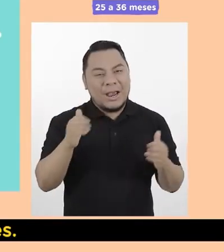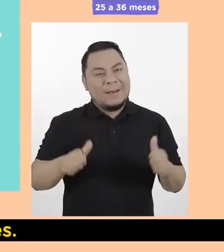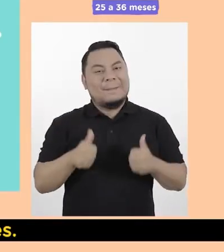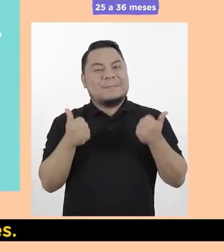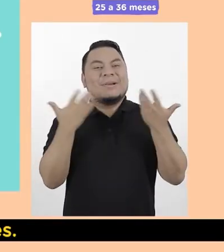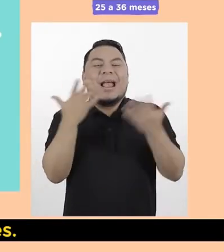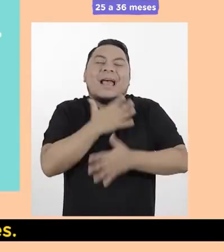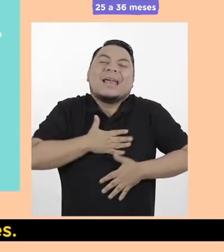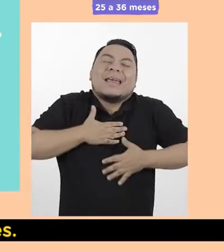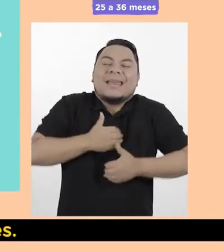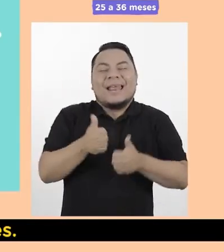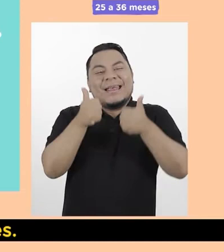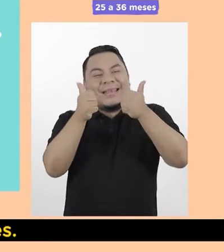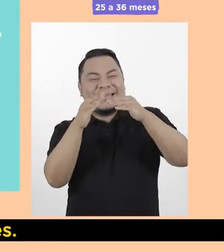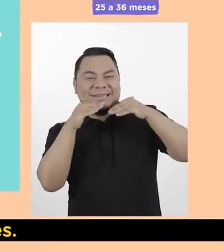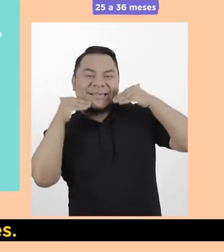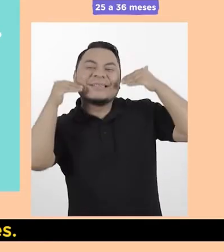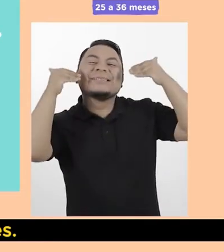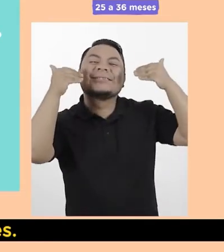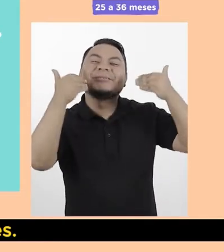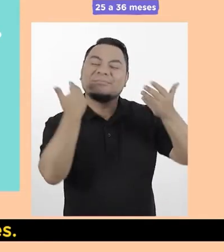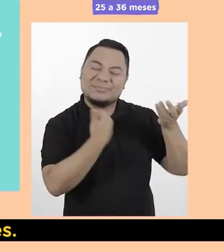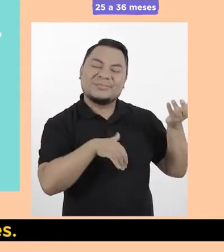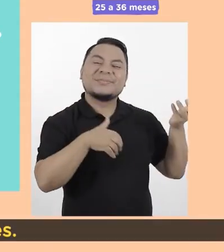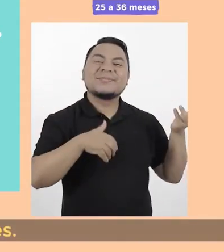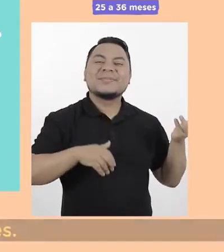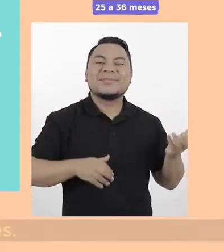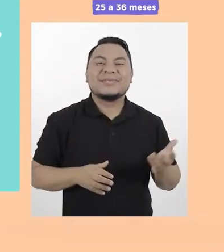qué divertido es.